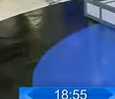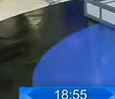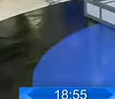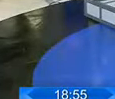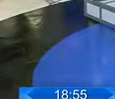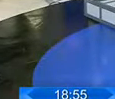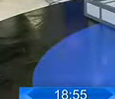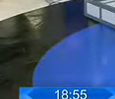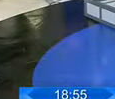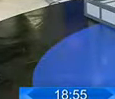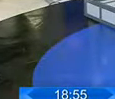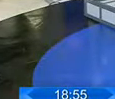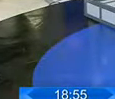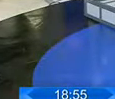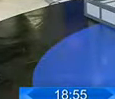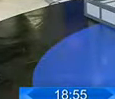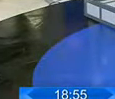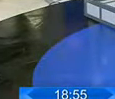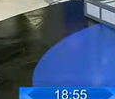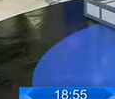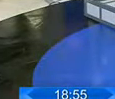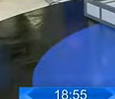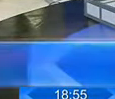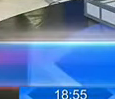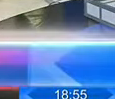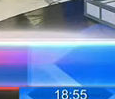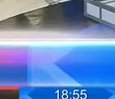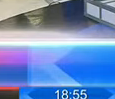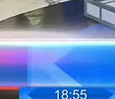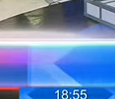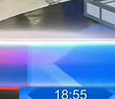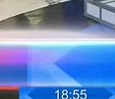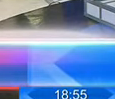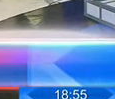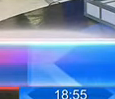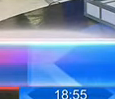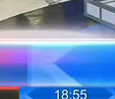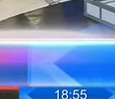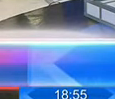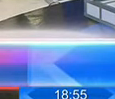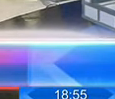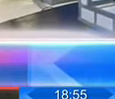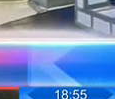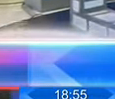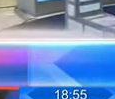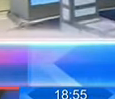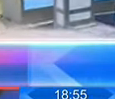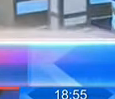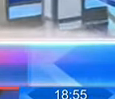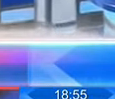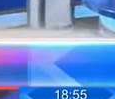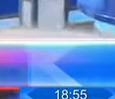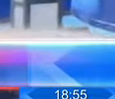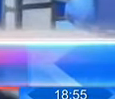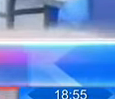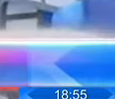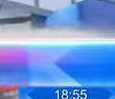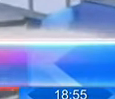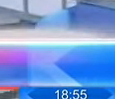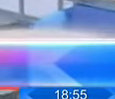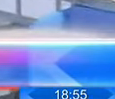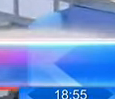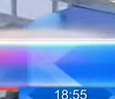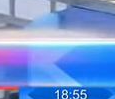Amigos, qué gusto estar nuevamente con todos ustedes y compartir El Comercio TV. Muy buenas noches, María Fernanda, ¿cómo estás? ¿Cómo estás, María Mercedes? Es un gusto. Nos pueden